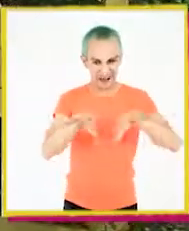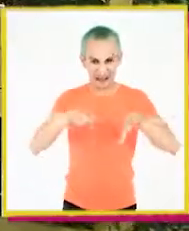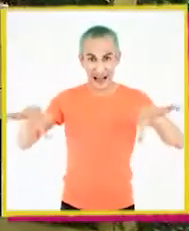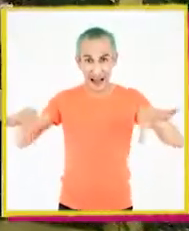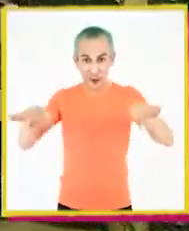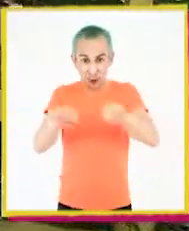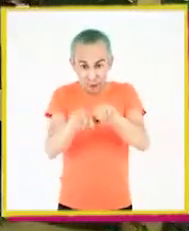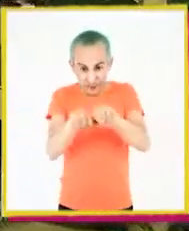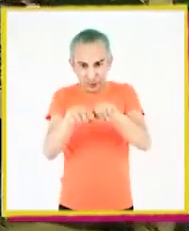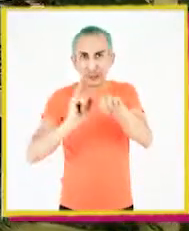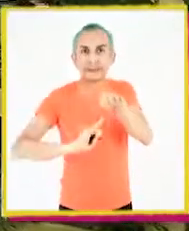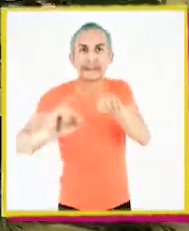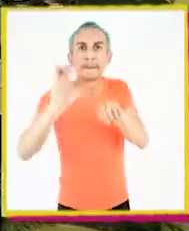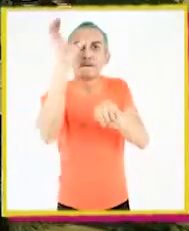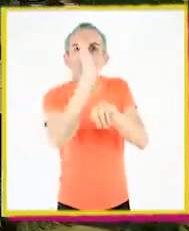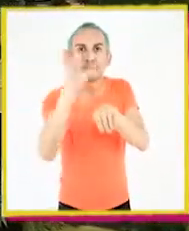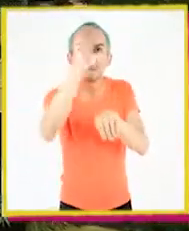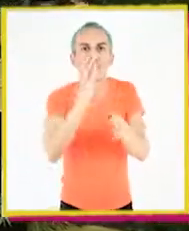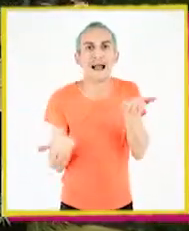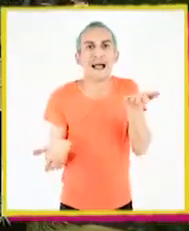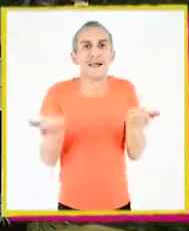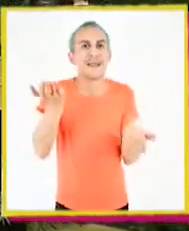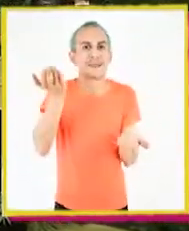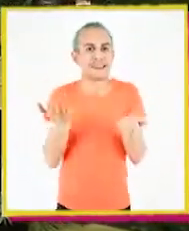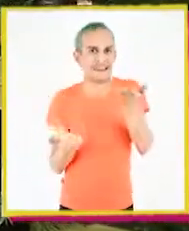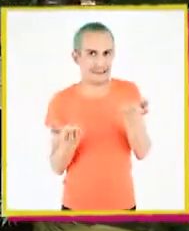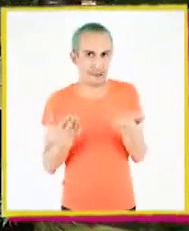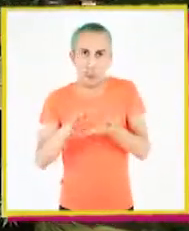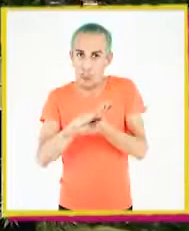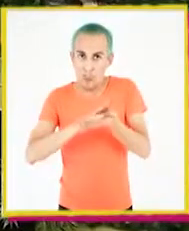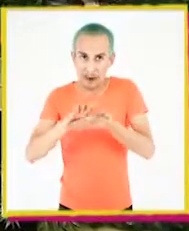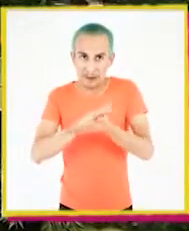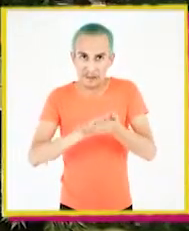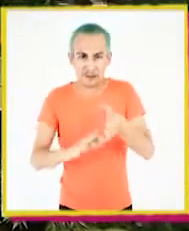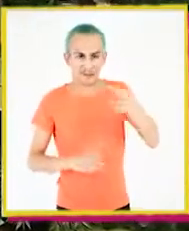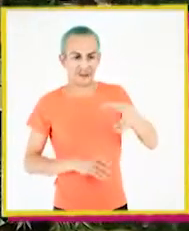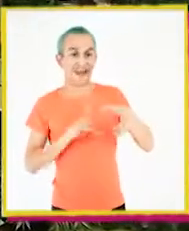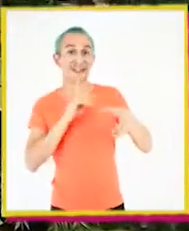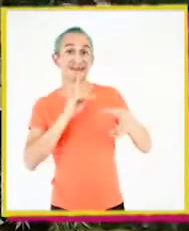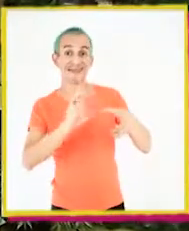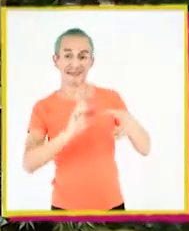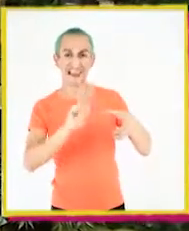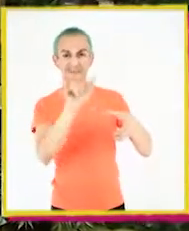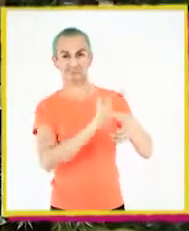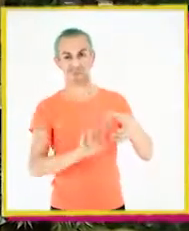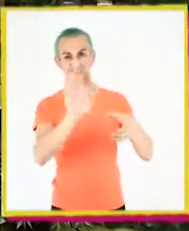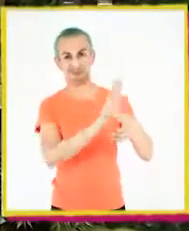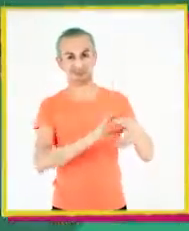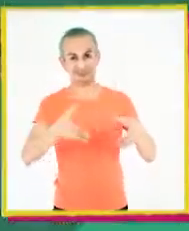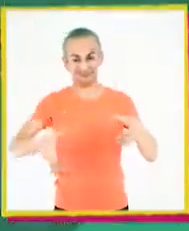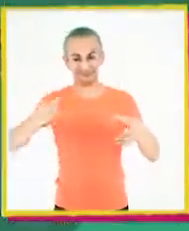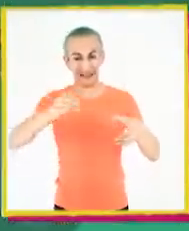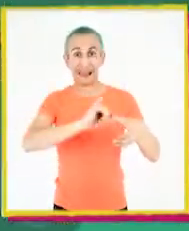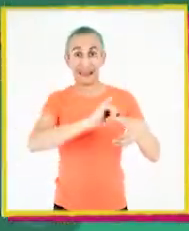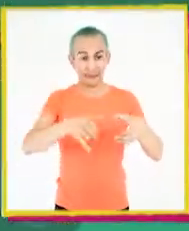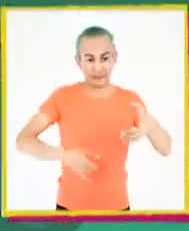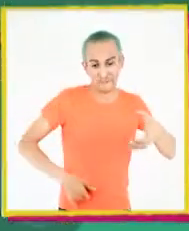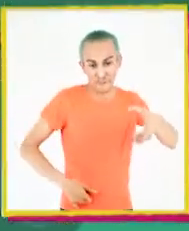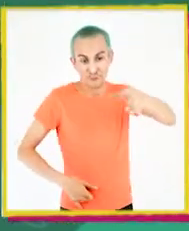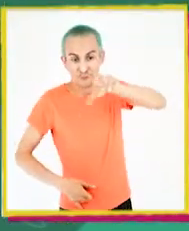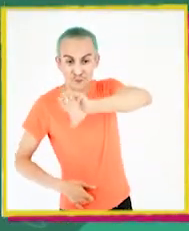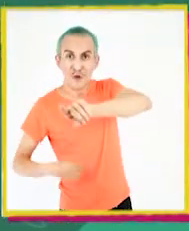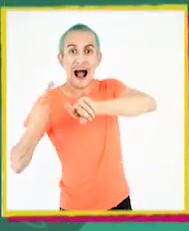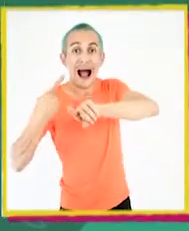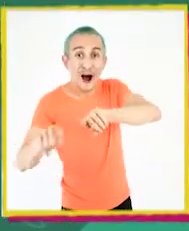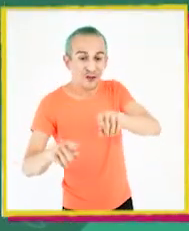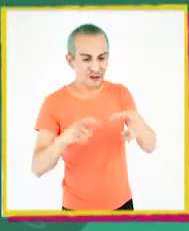cuerpos en contacto siempre busca el equilibrio. Es por esto que si dejamos un buen rato el té caliente en la taza y luego vaciamos el té a